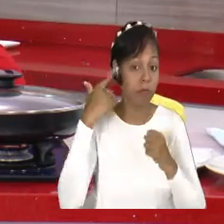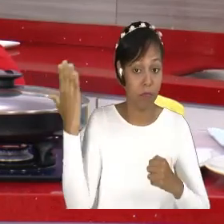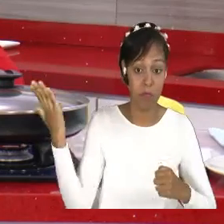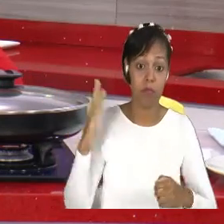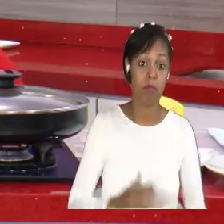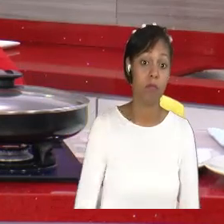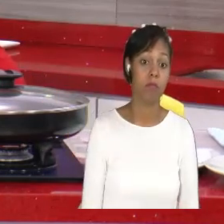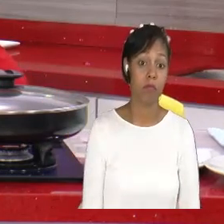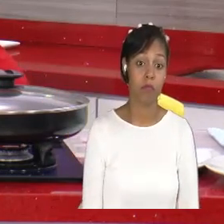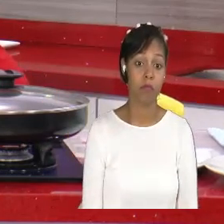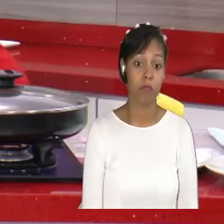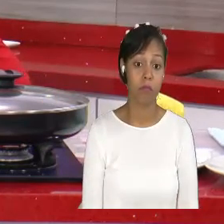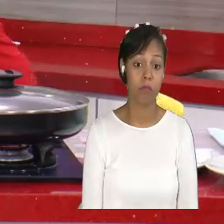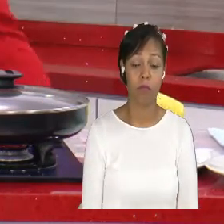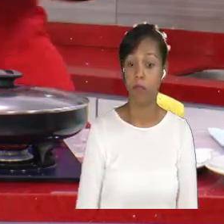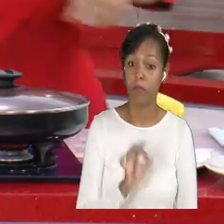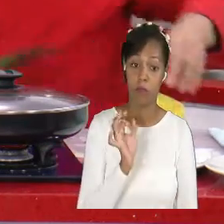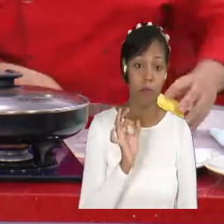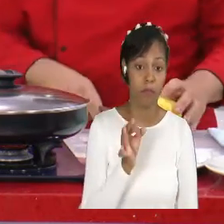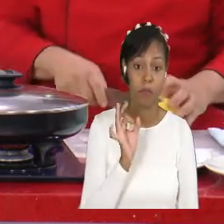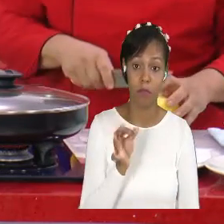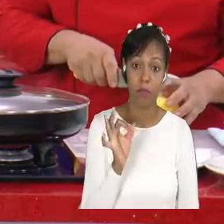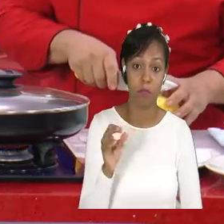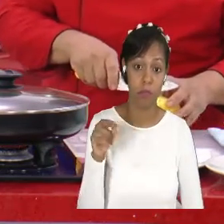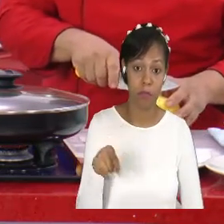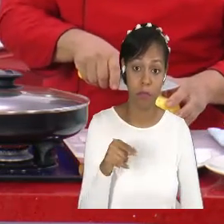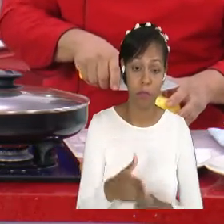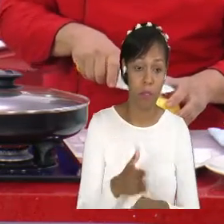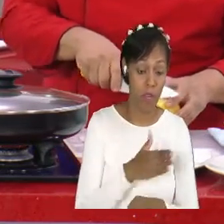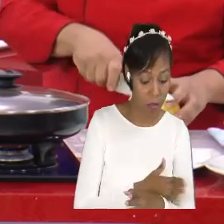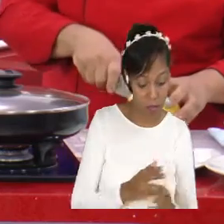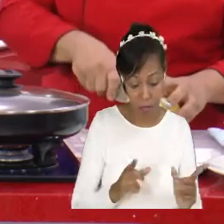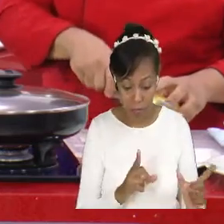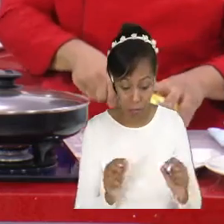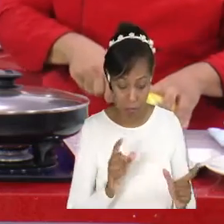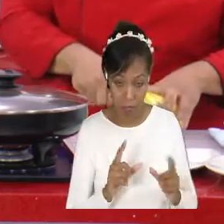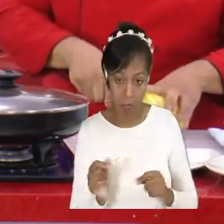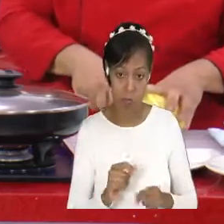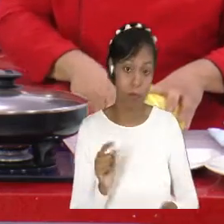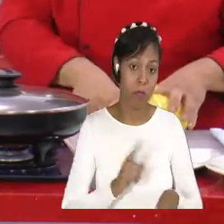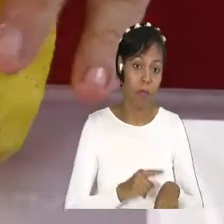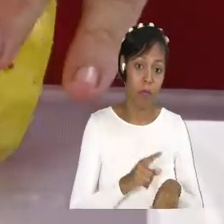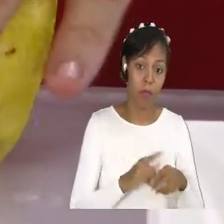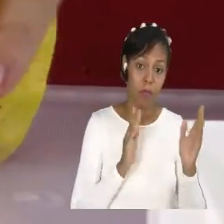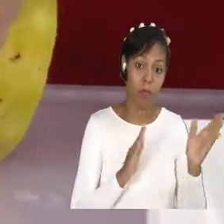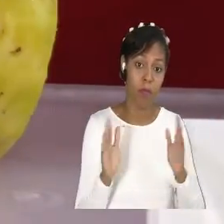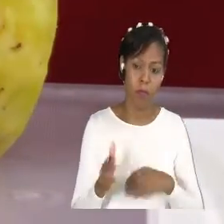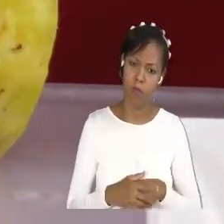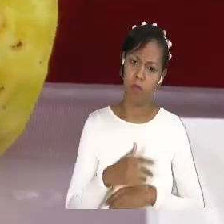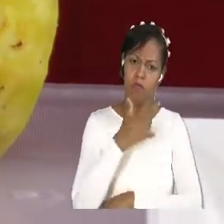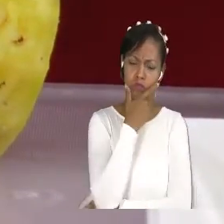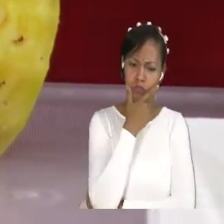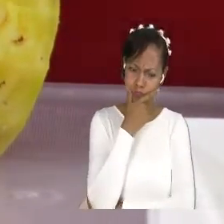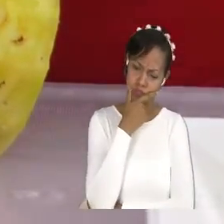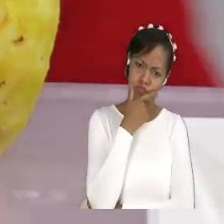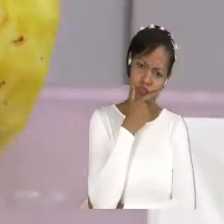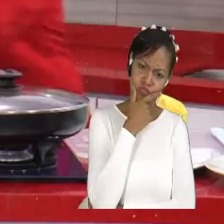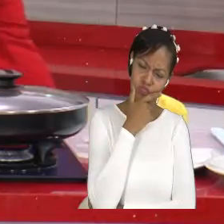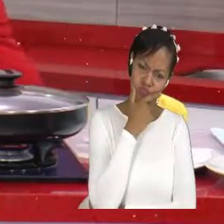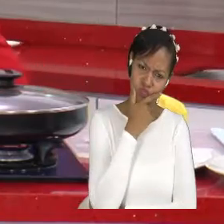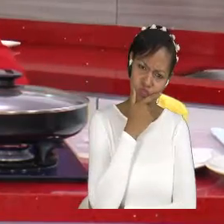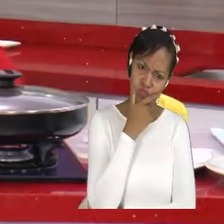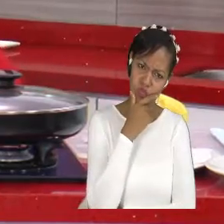acá tenemos que tener cosas prelistas, bueno, por tiempo. Yo tengo una inquietud con la piña, Sergio, porque la piña siempre